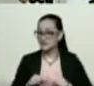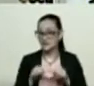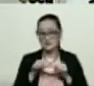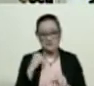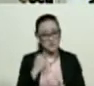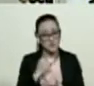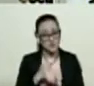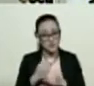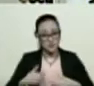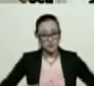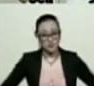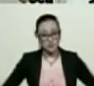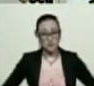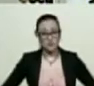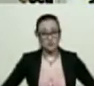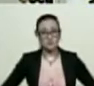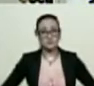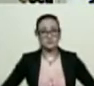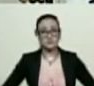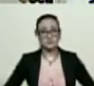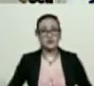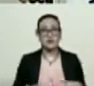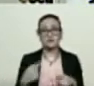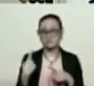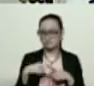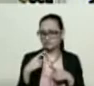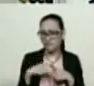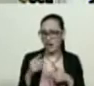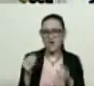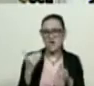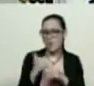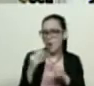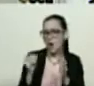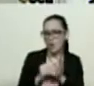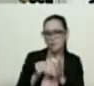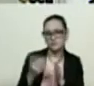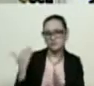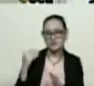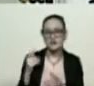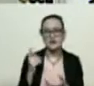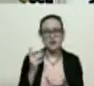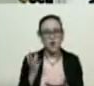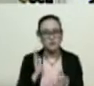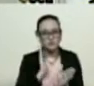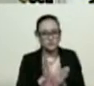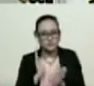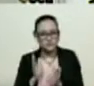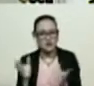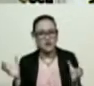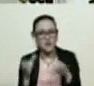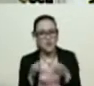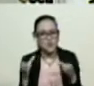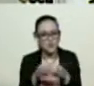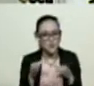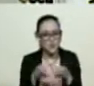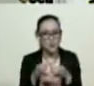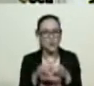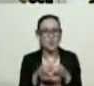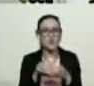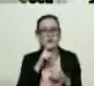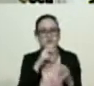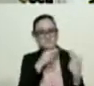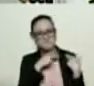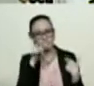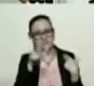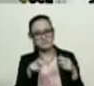en esta oportunidad como en otras lo hemos hecho programar reuniones con quienes sean candidatos